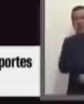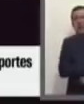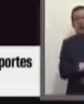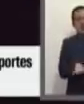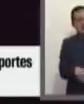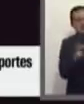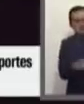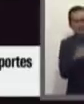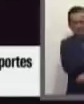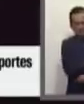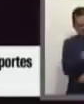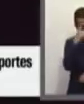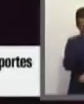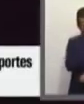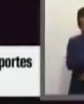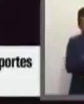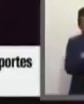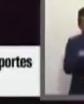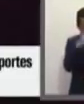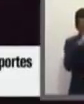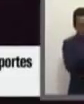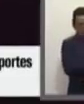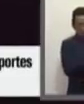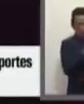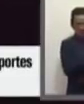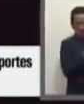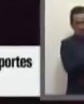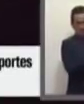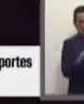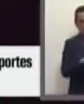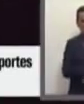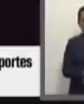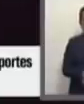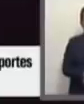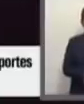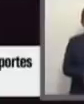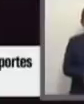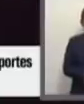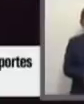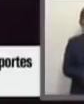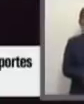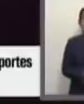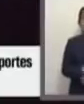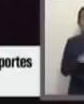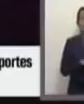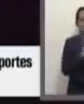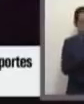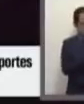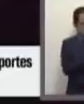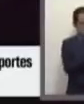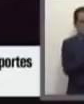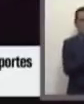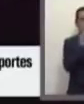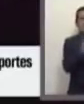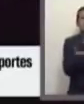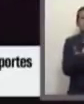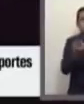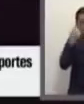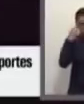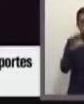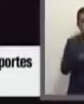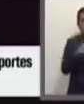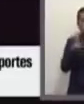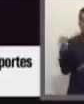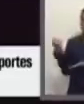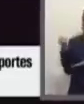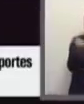llevar a enseñar a la gente que está presa. Dice aquí, premisas para el financiamiento, que